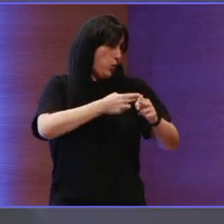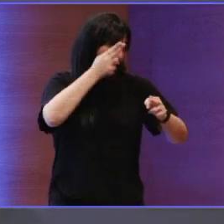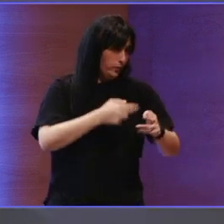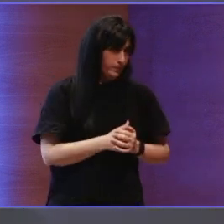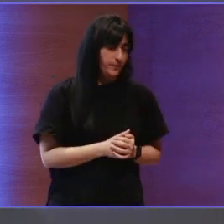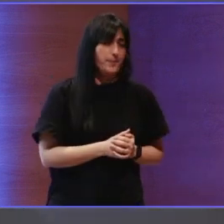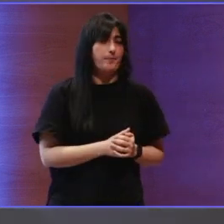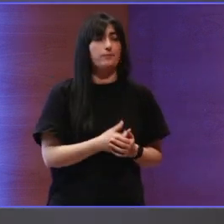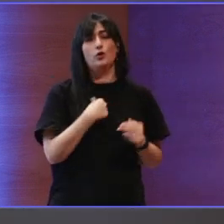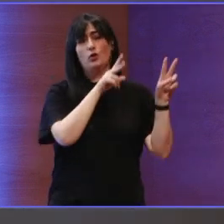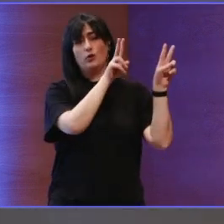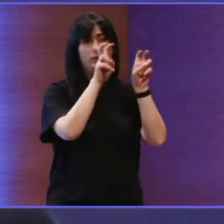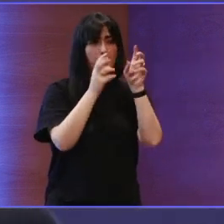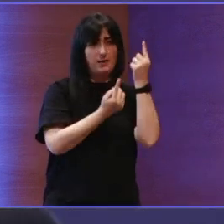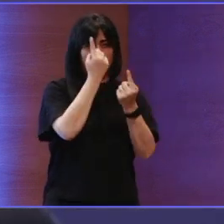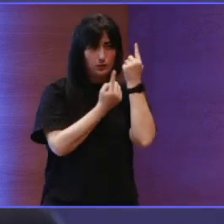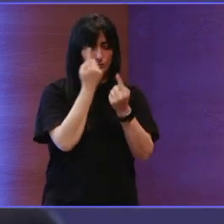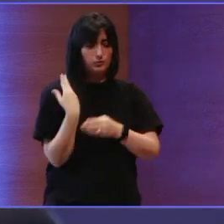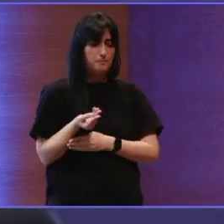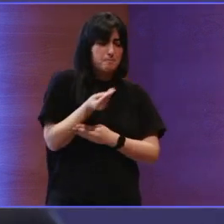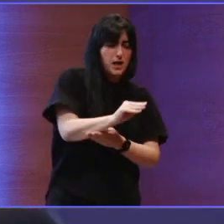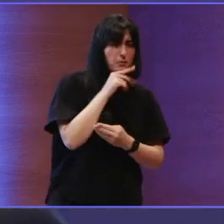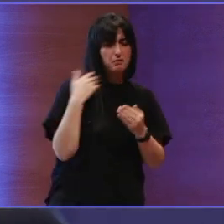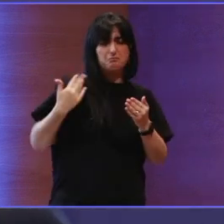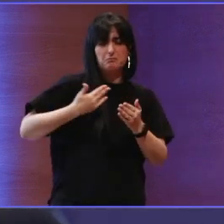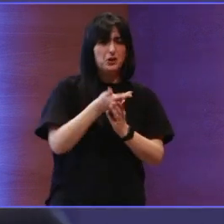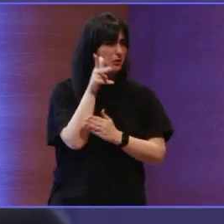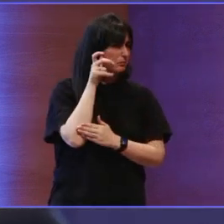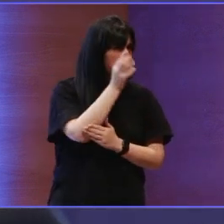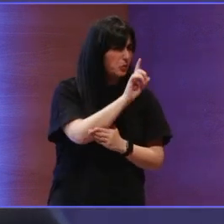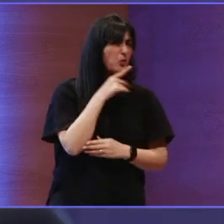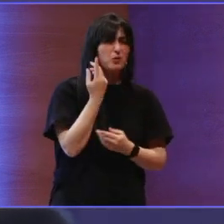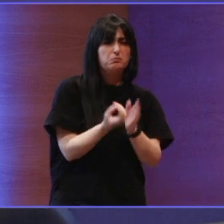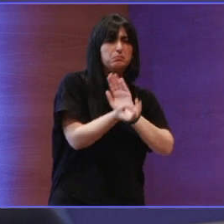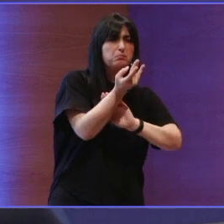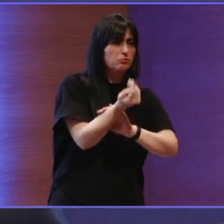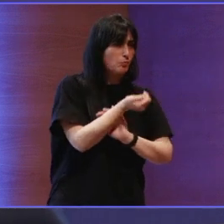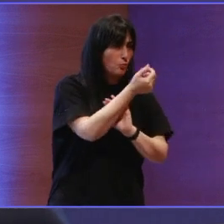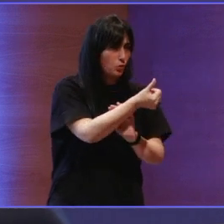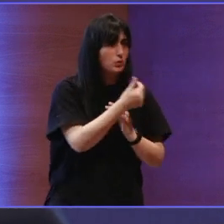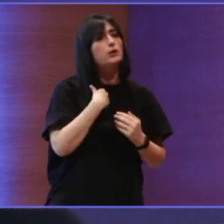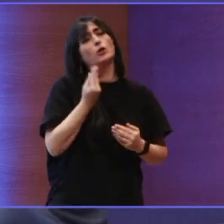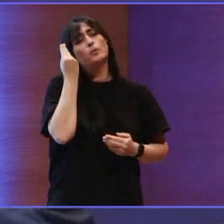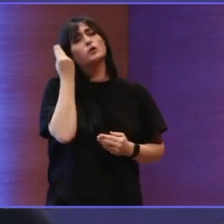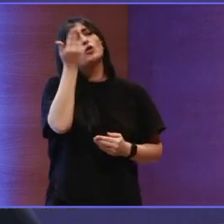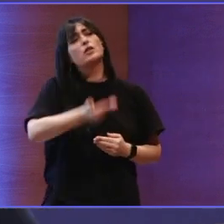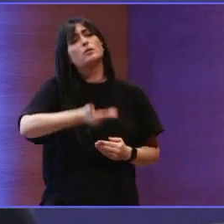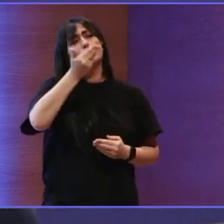introducir temas que hasta ahora yo no he oído no se han mencionado mucho y que me parece